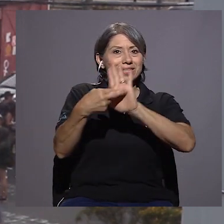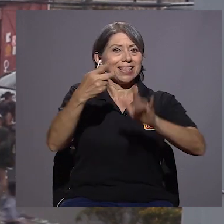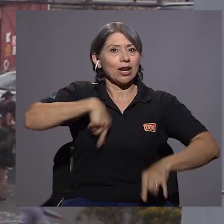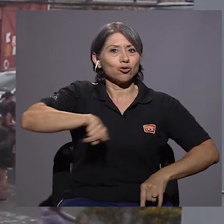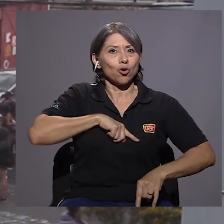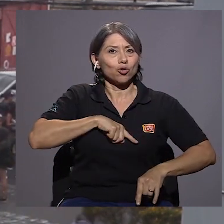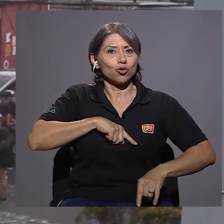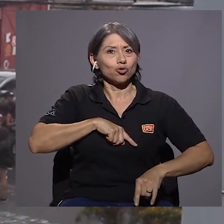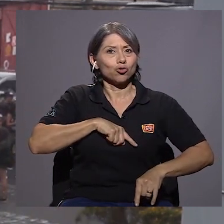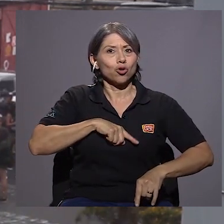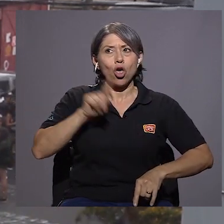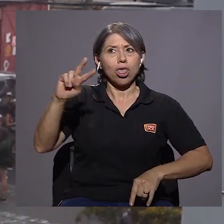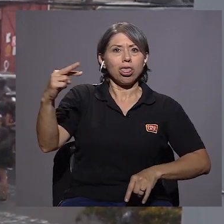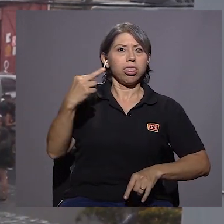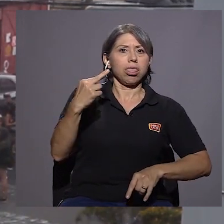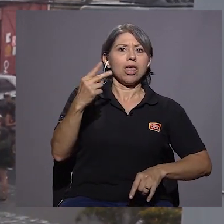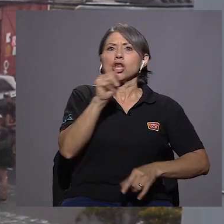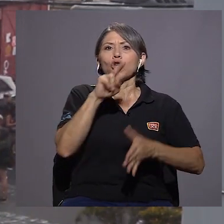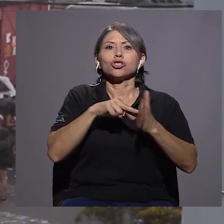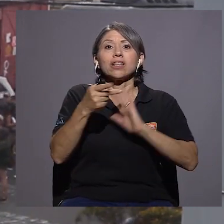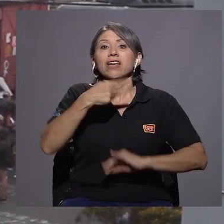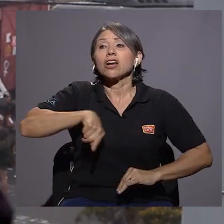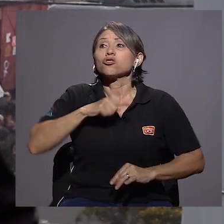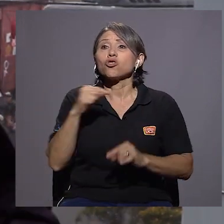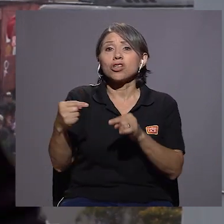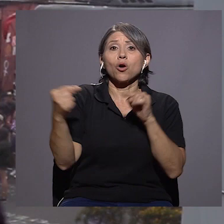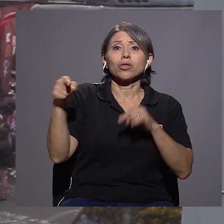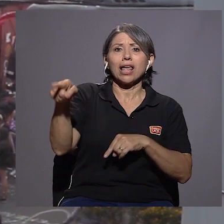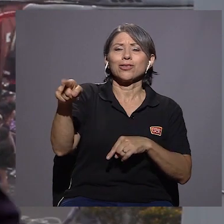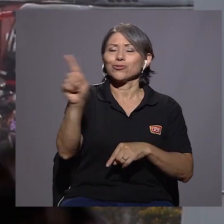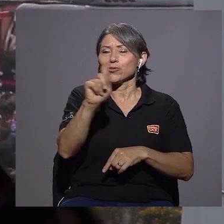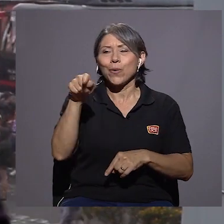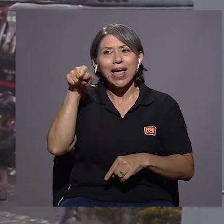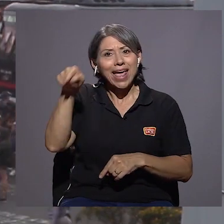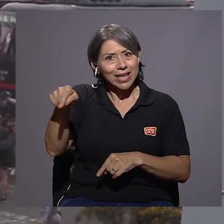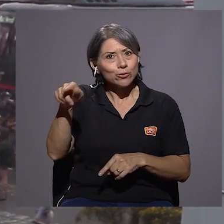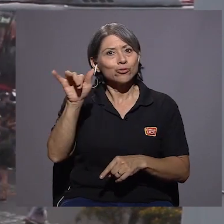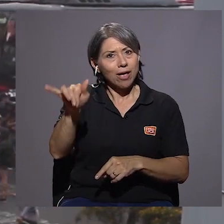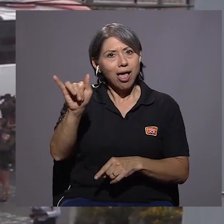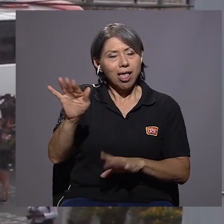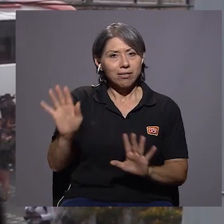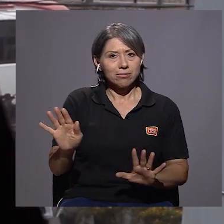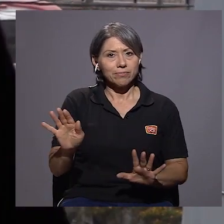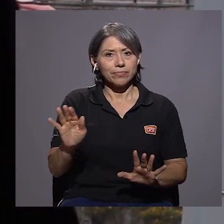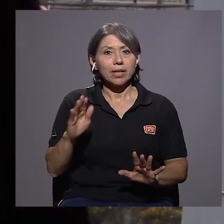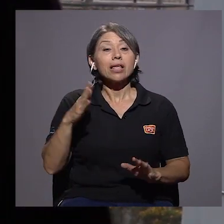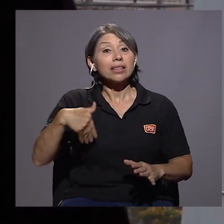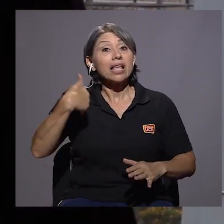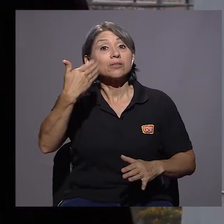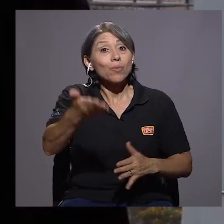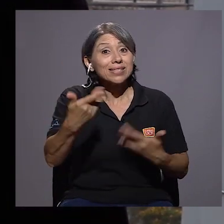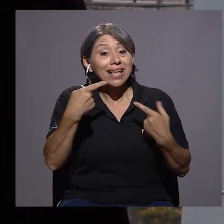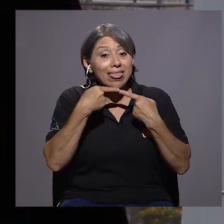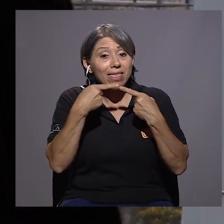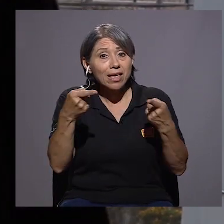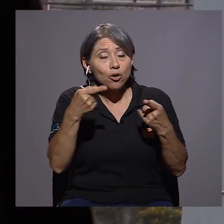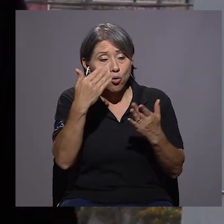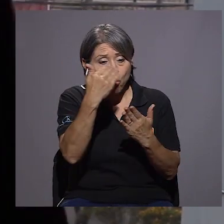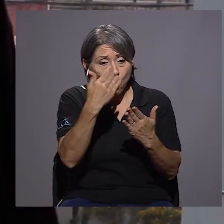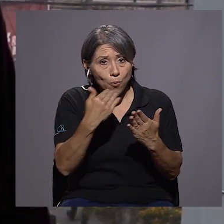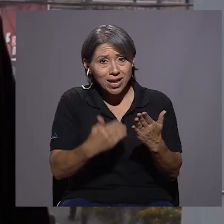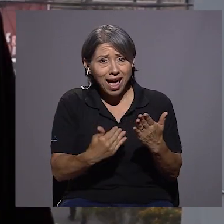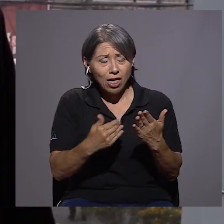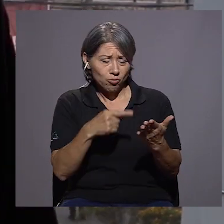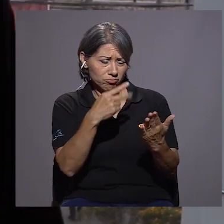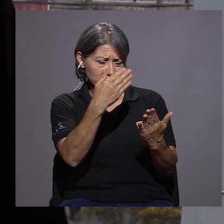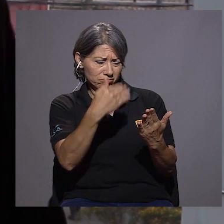hecho de estar en contra de alguien o de algo, es el hecho de que realmente se han posicionado desde ese lado. Después del comunicado,